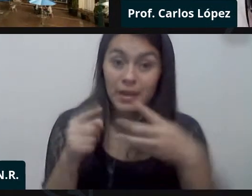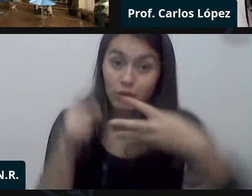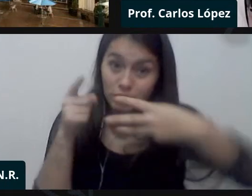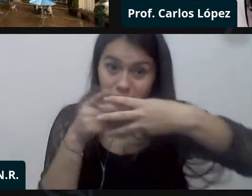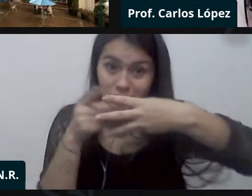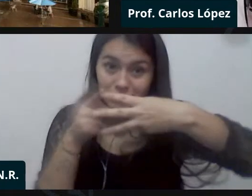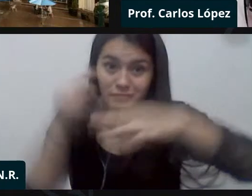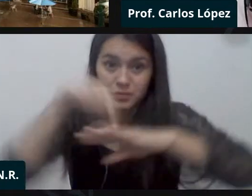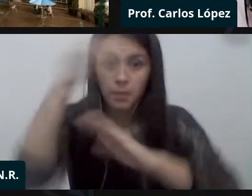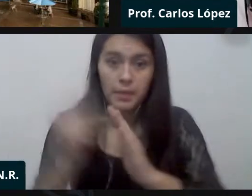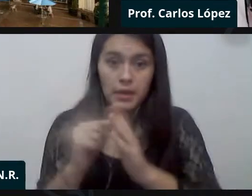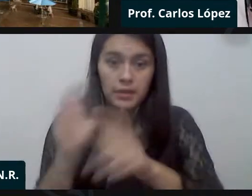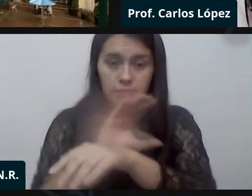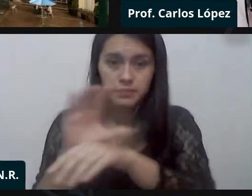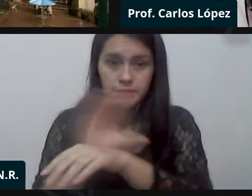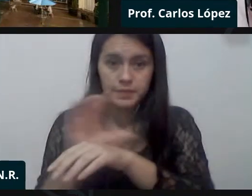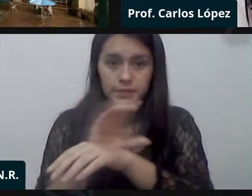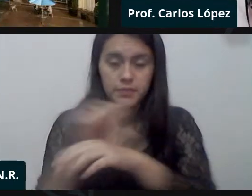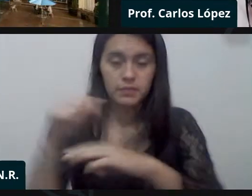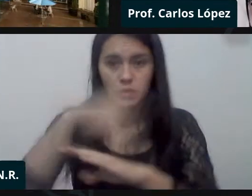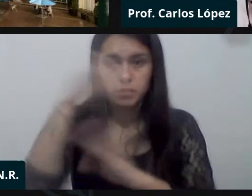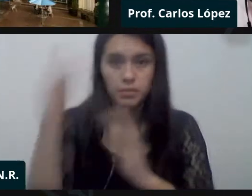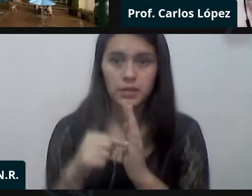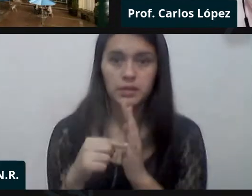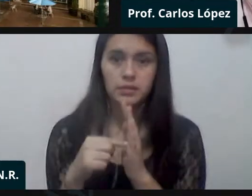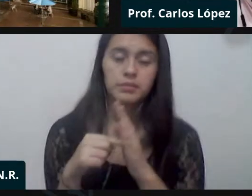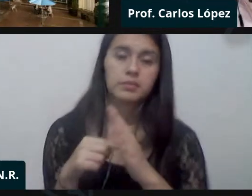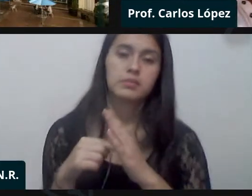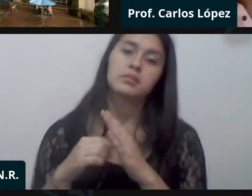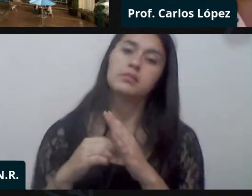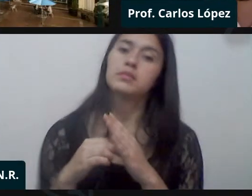pantalla para que ellos puedan ver las opciones.